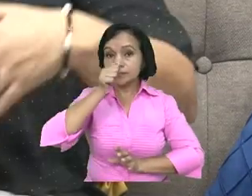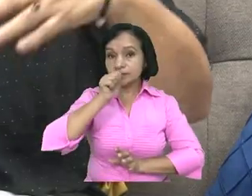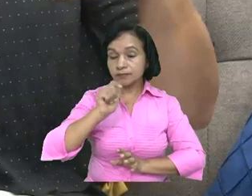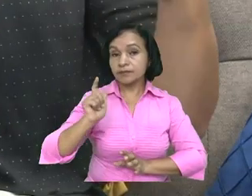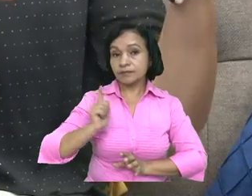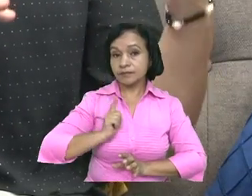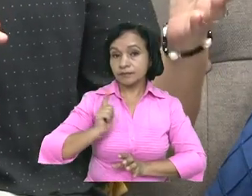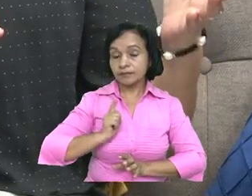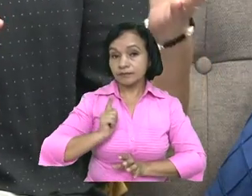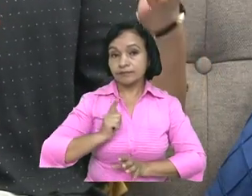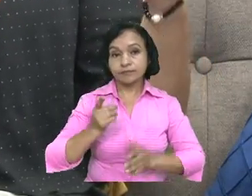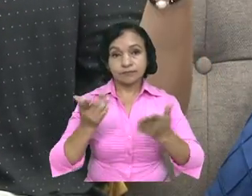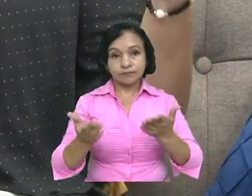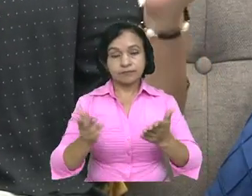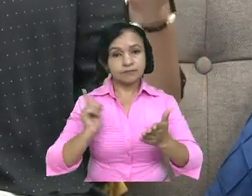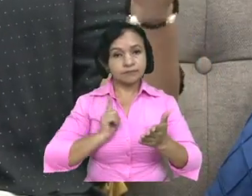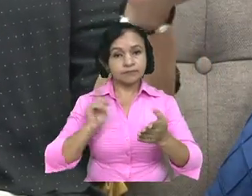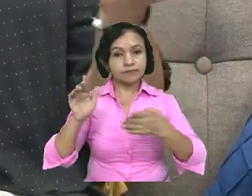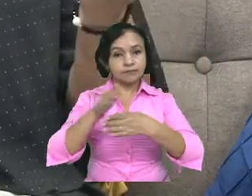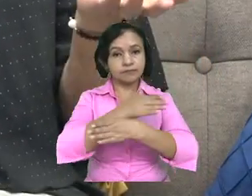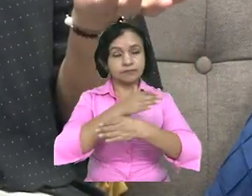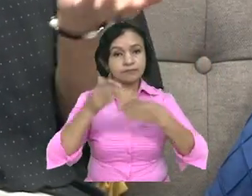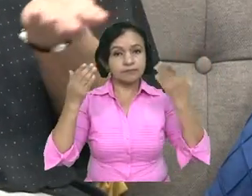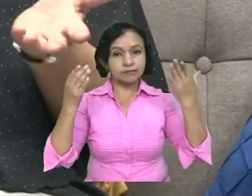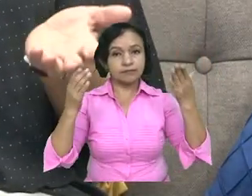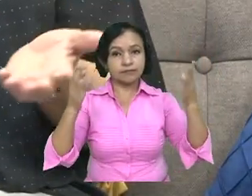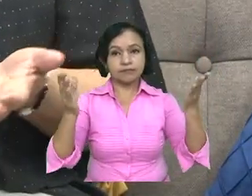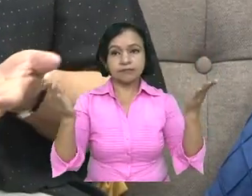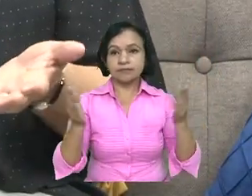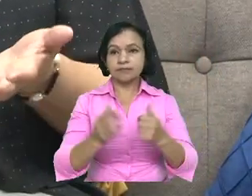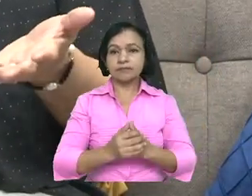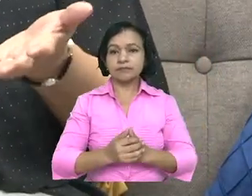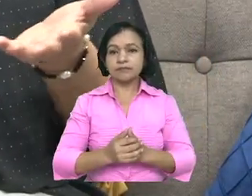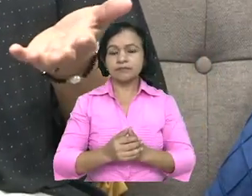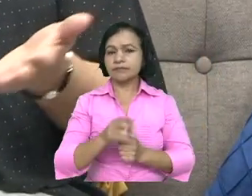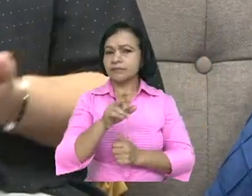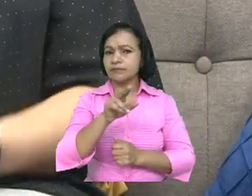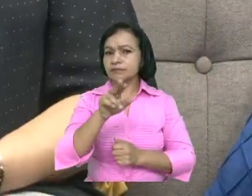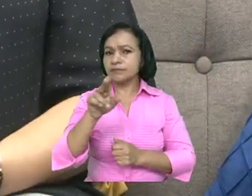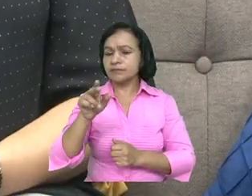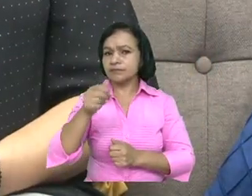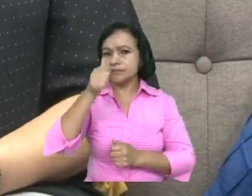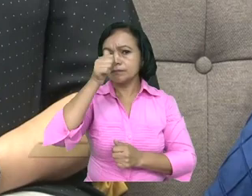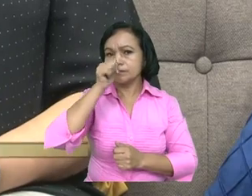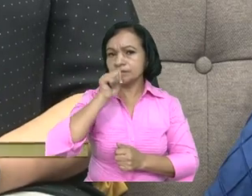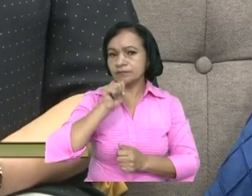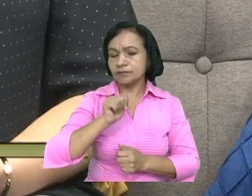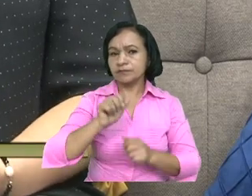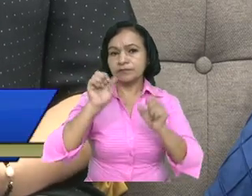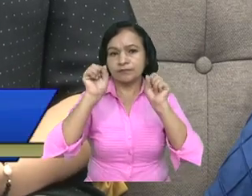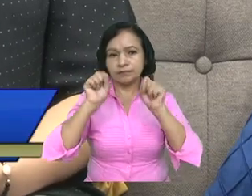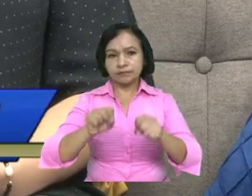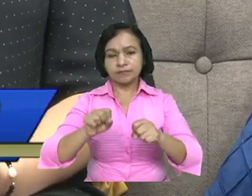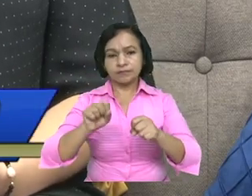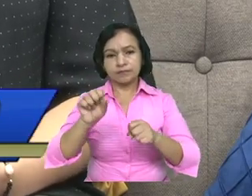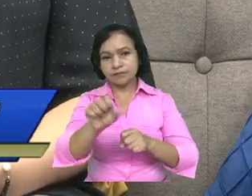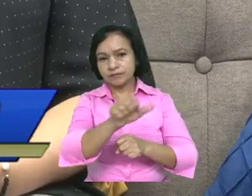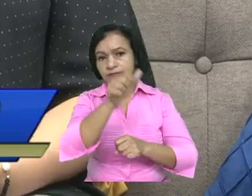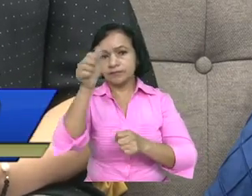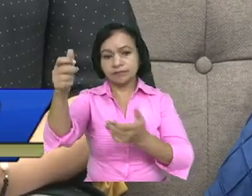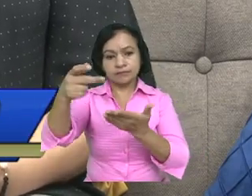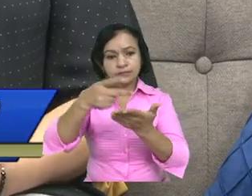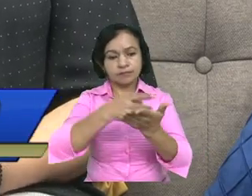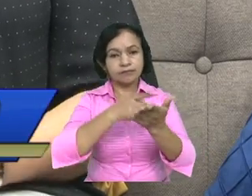a tener otros elementos. Por ejemplo, la misma el acceso al agua conlleva otros proyectos